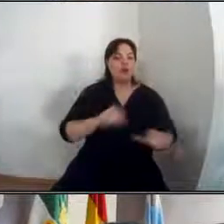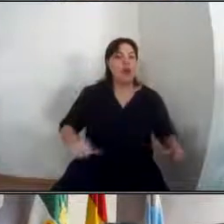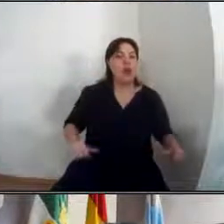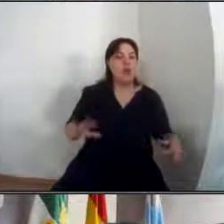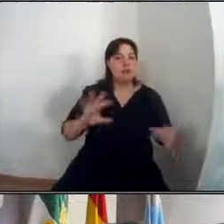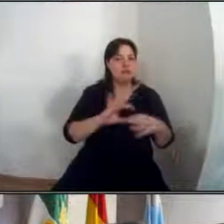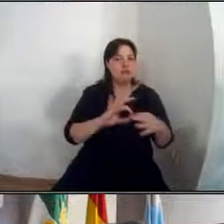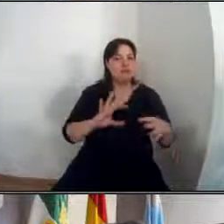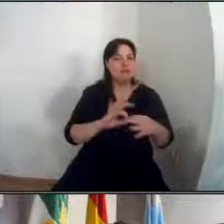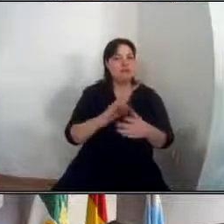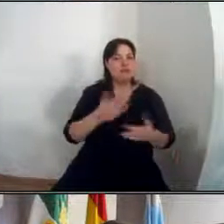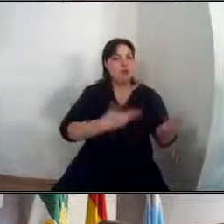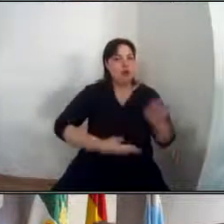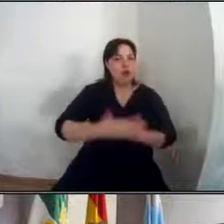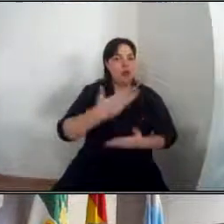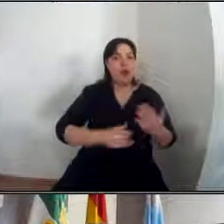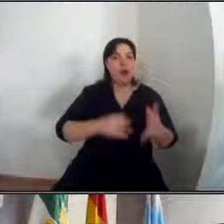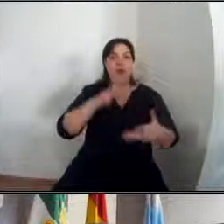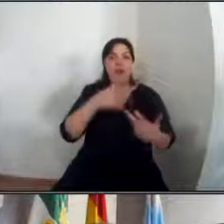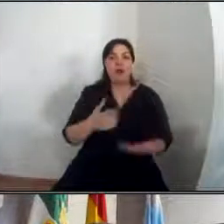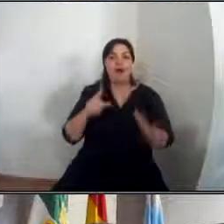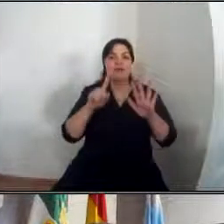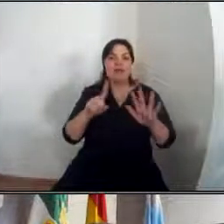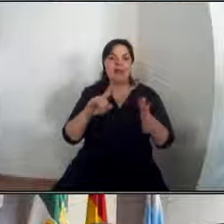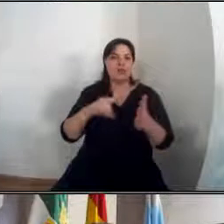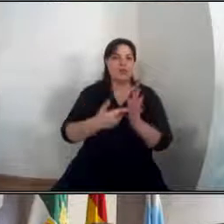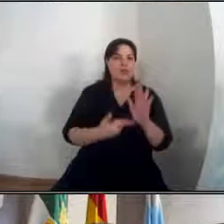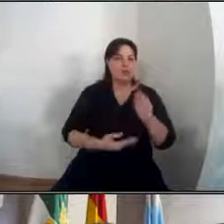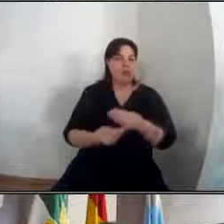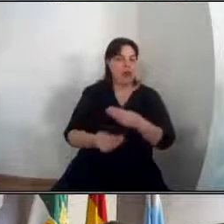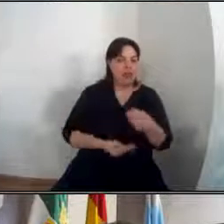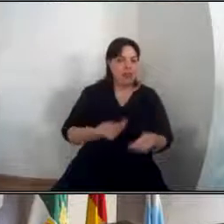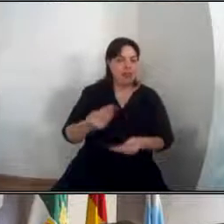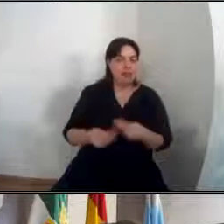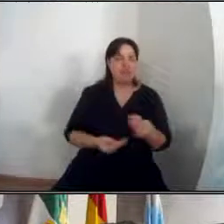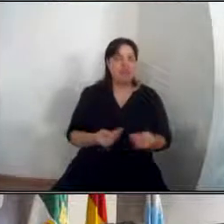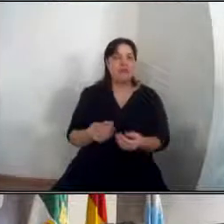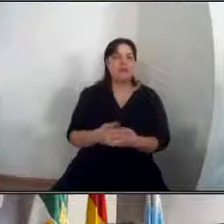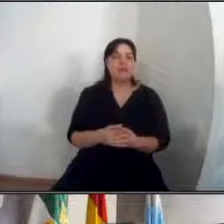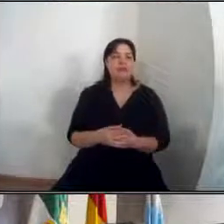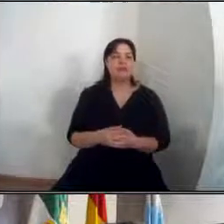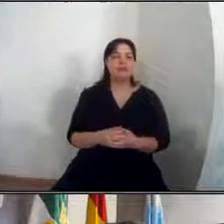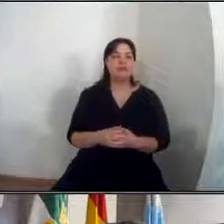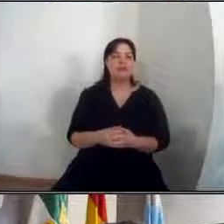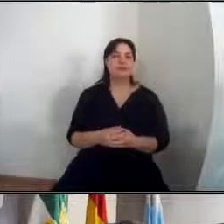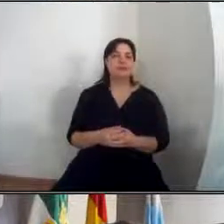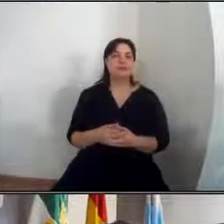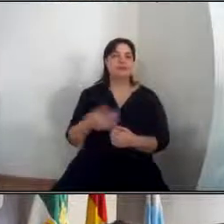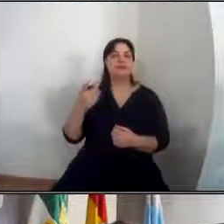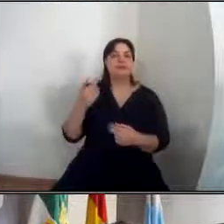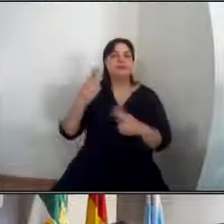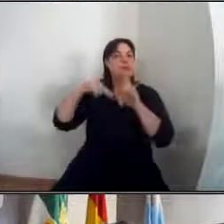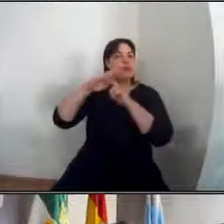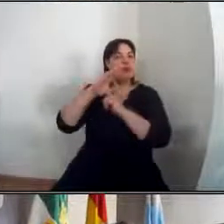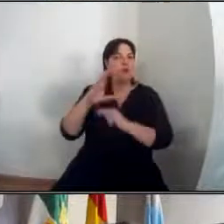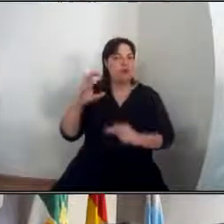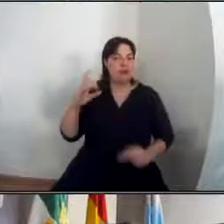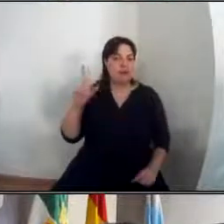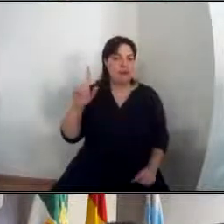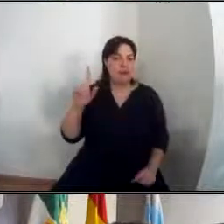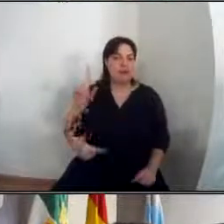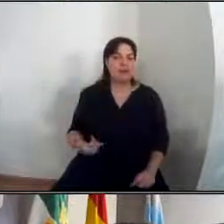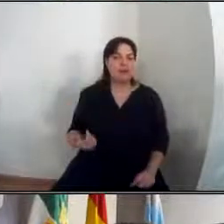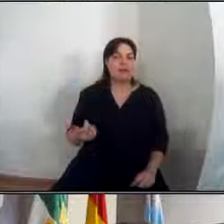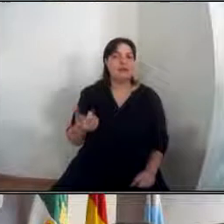Actualmente tenemos 6 en ejecución con la Diputación de Cáceres, también con